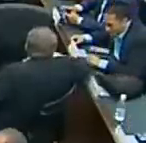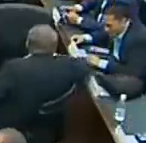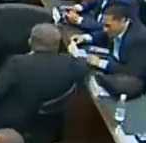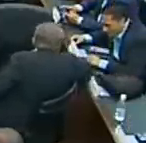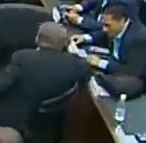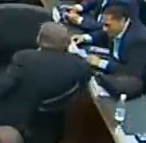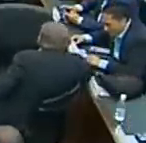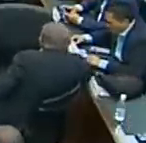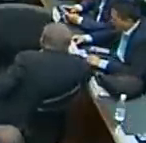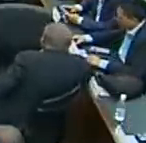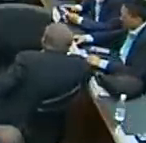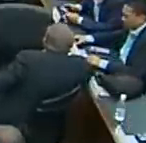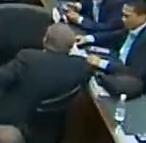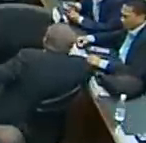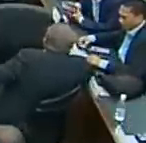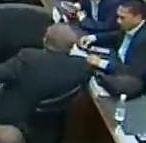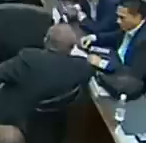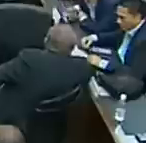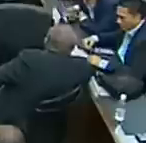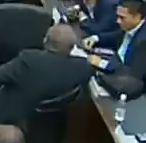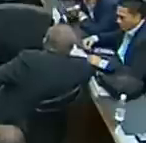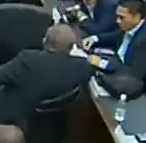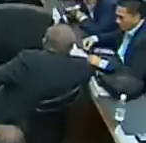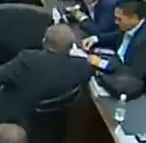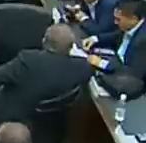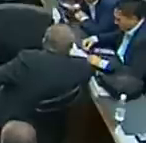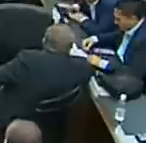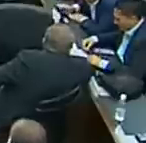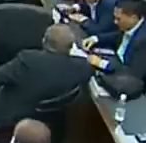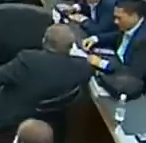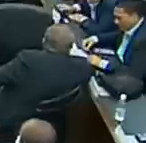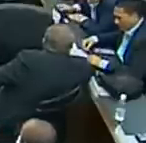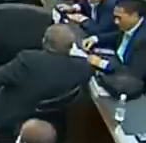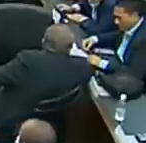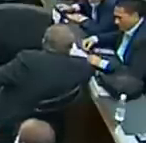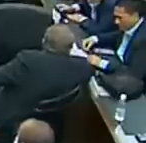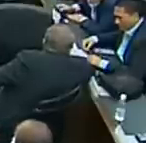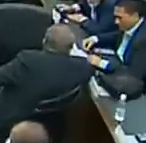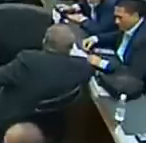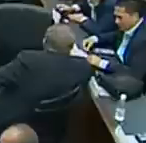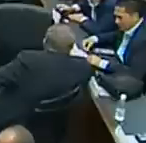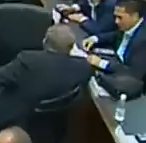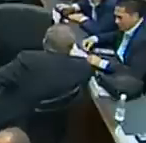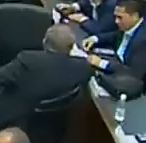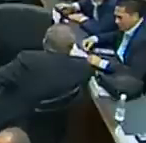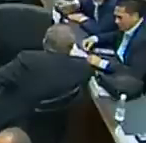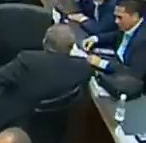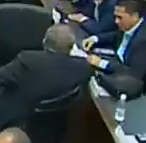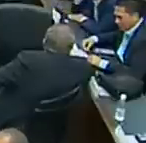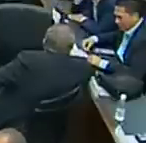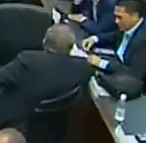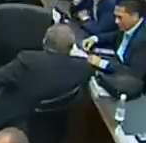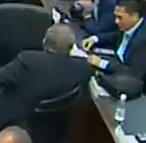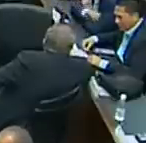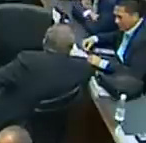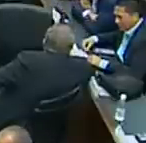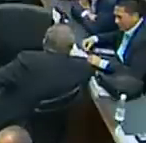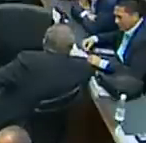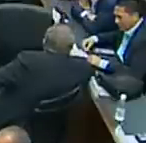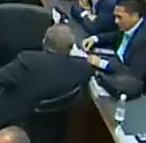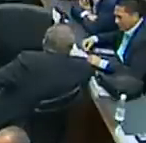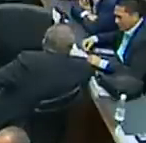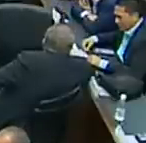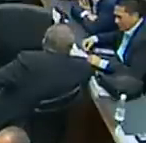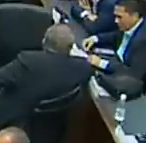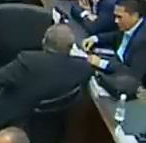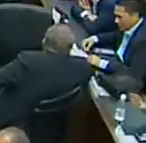oye o no se oye? La fracción pide el agregado de algunos considerandos y algunos acuerdos, pero en